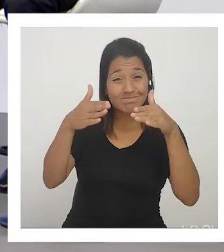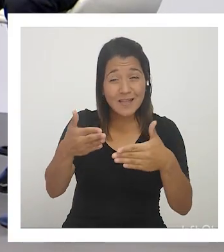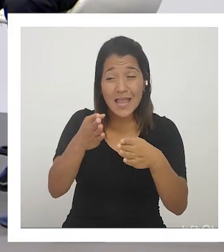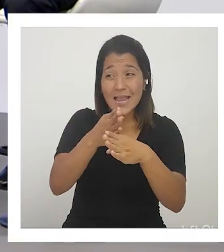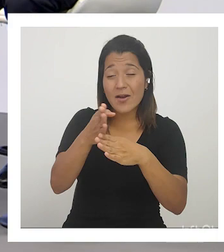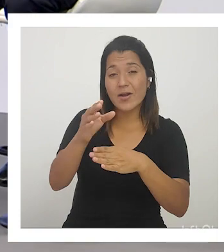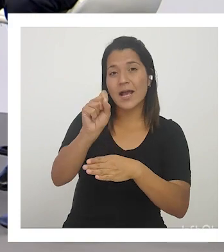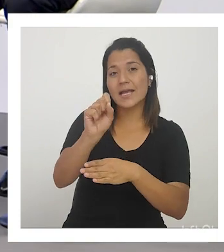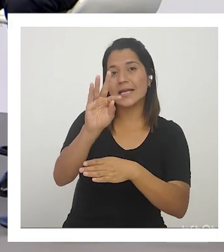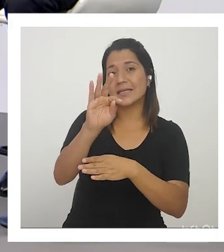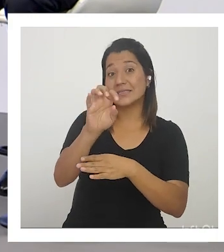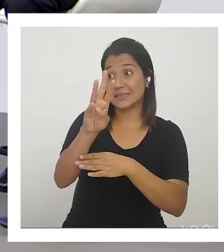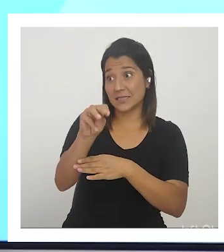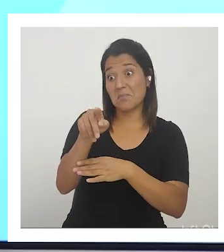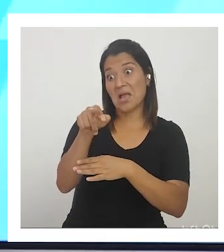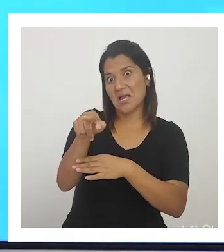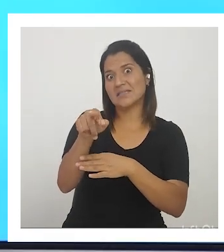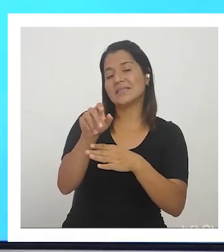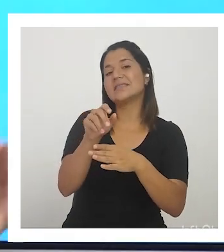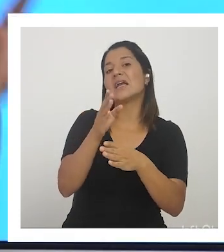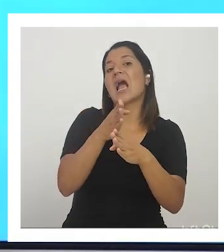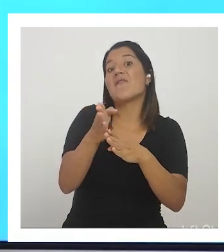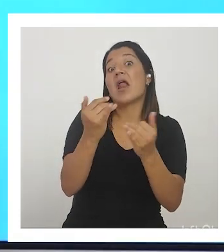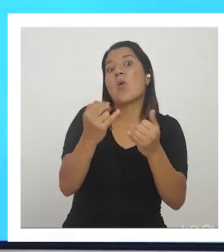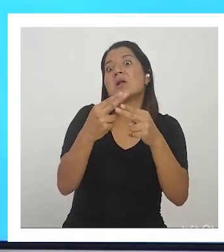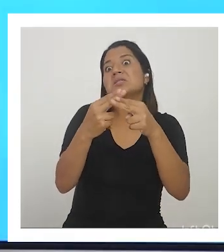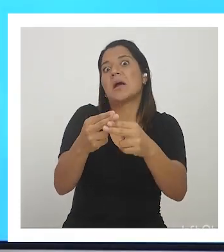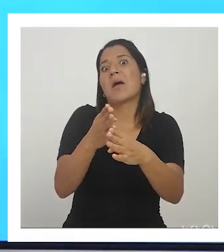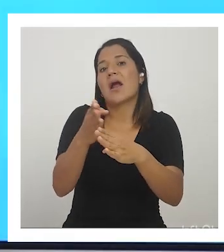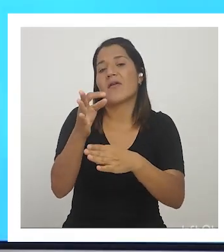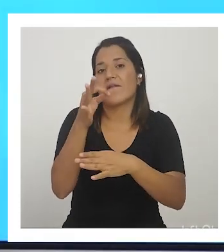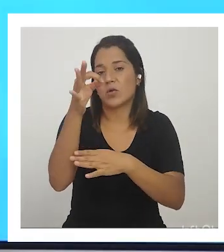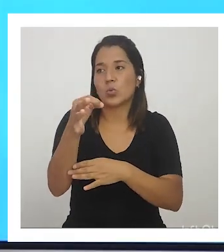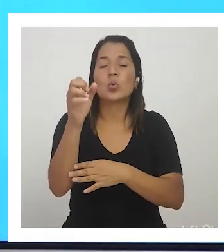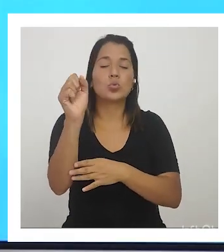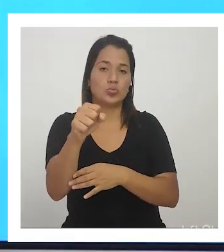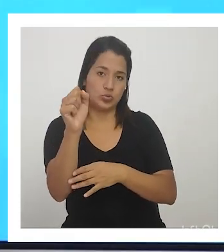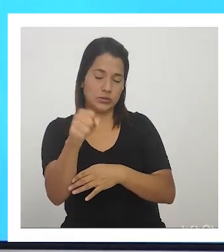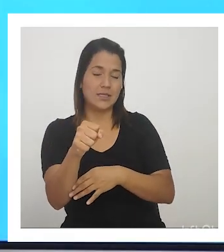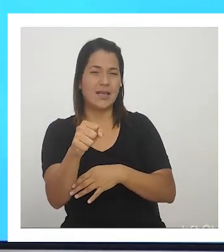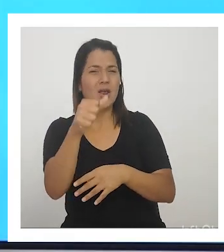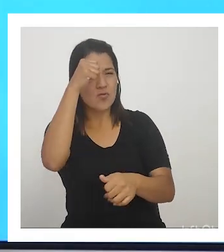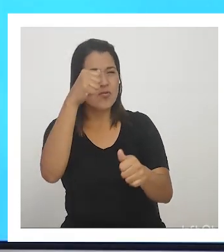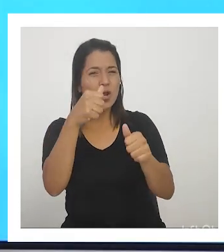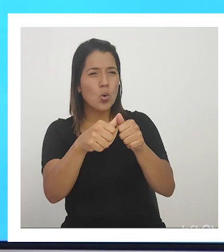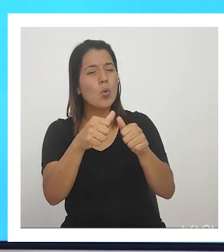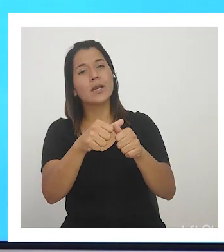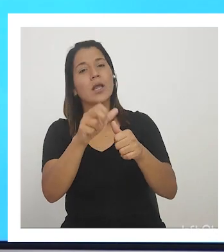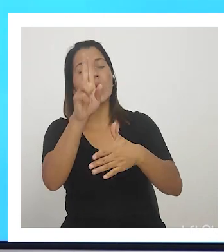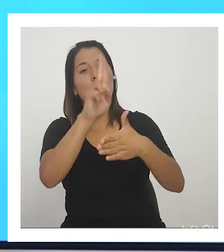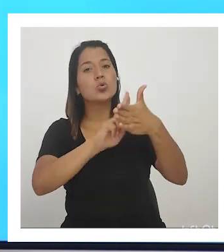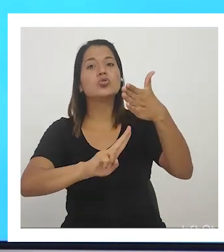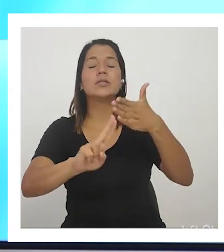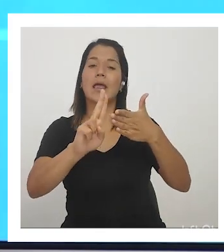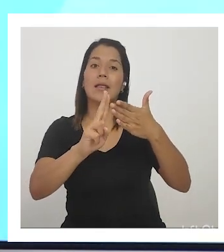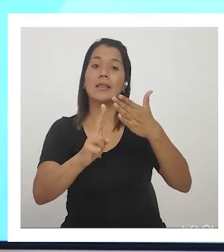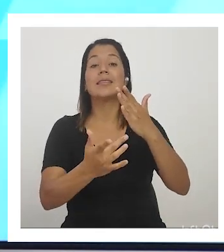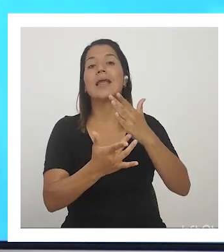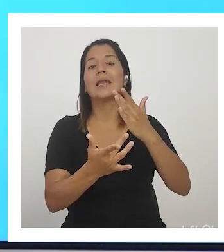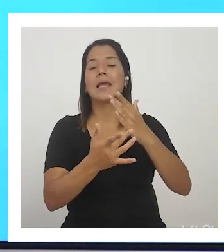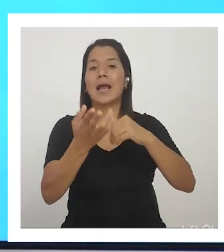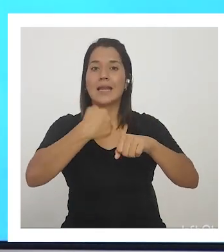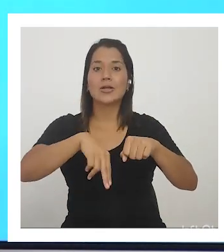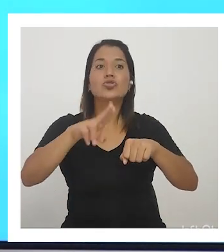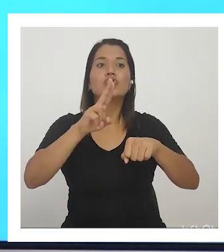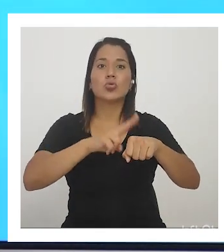Técnica Nacional es una universidad que reunió los antiguos colegios parauniversitarios, de tal manera que para